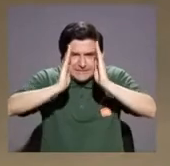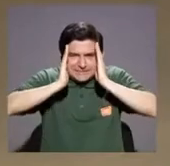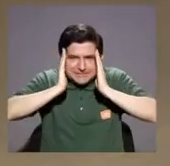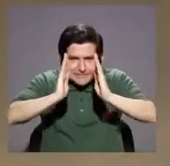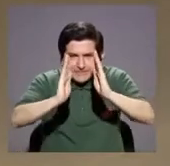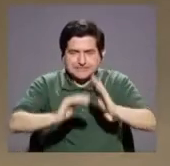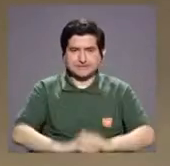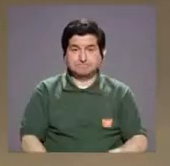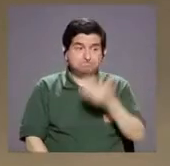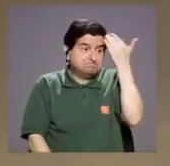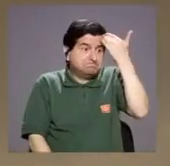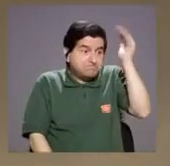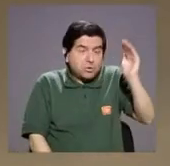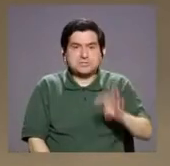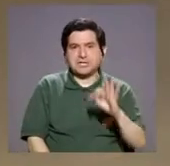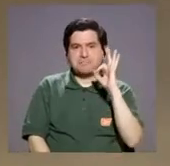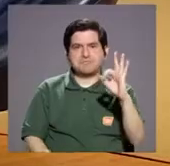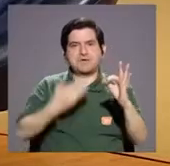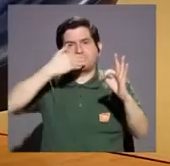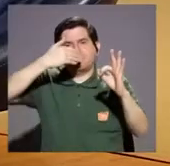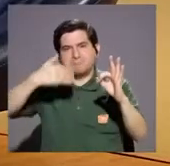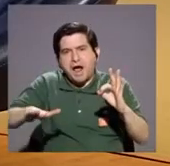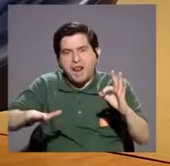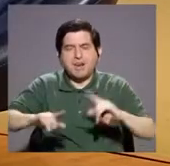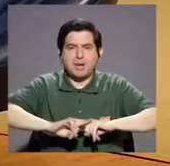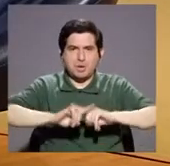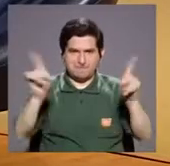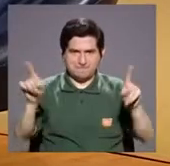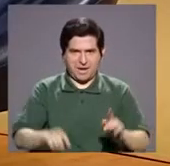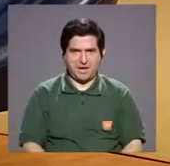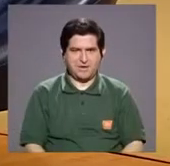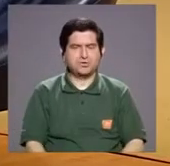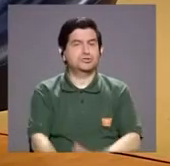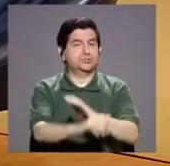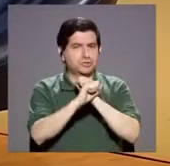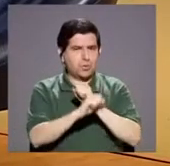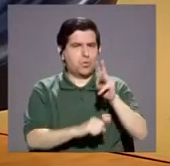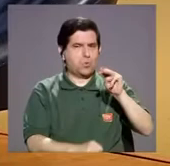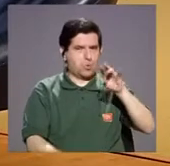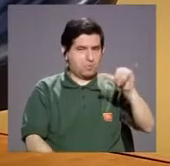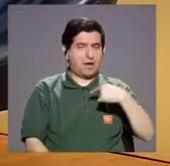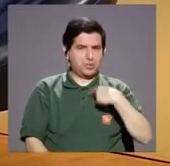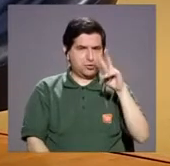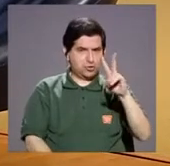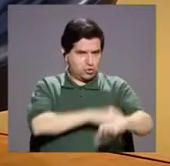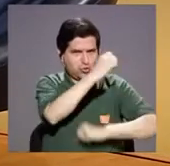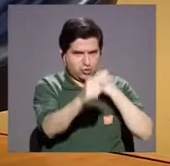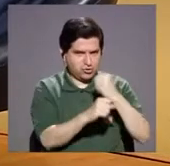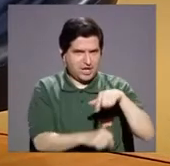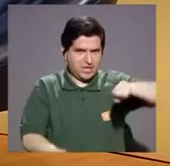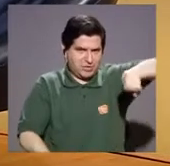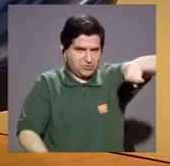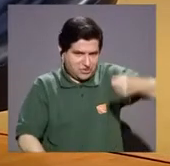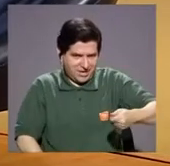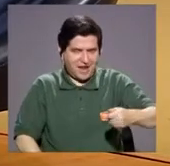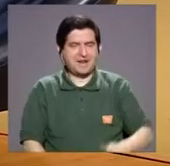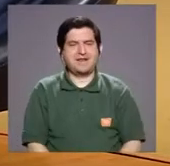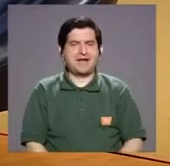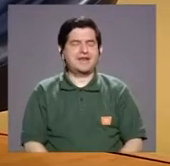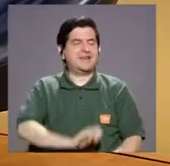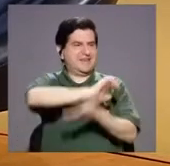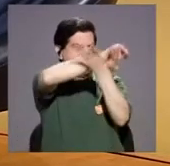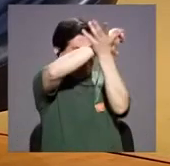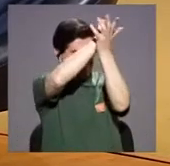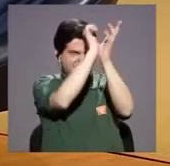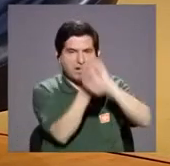y no sé si será para bien o para mal pero le aseguro que en mayo que cumplo dos años este canal va a notar un cambio